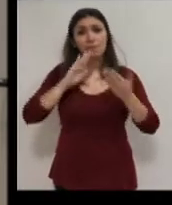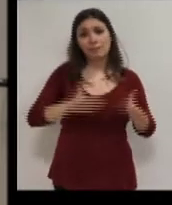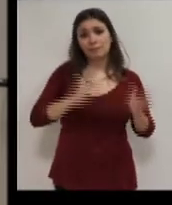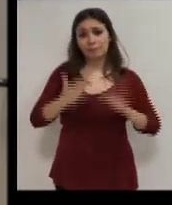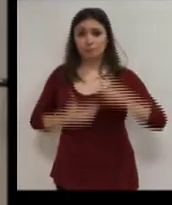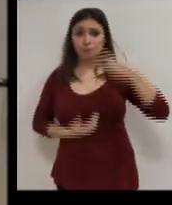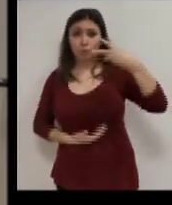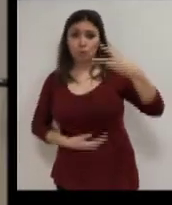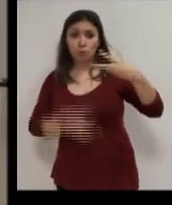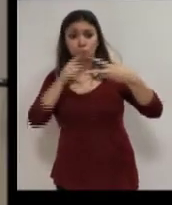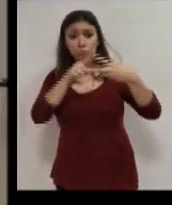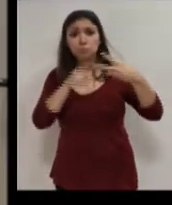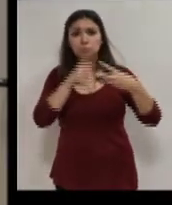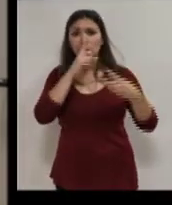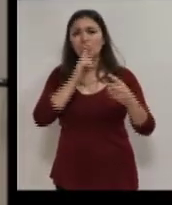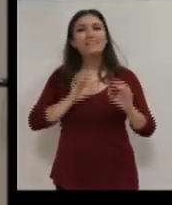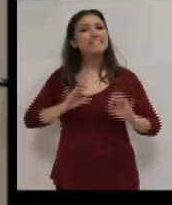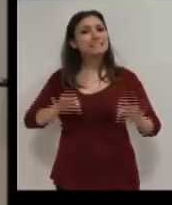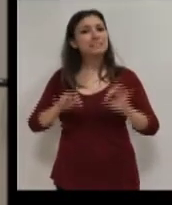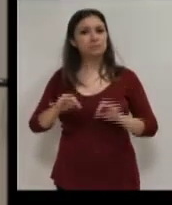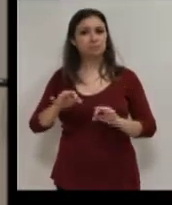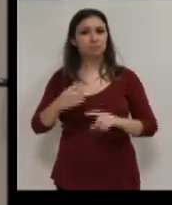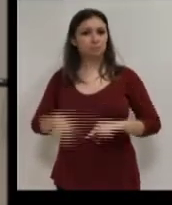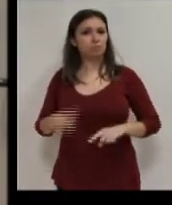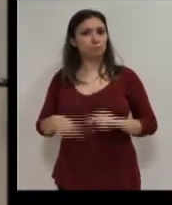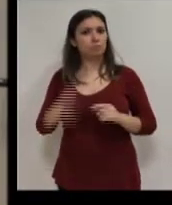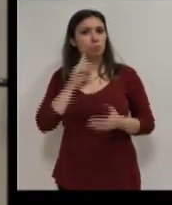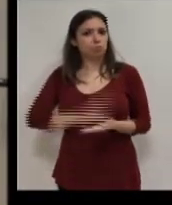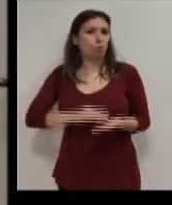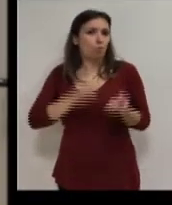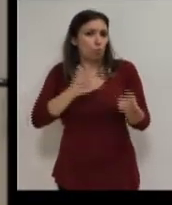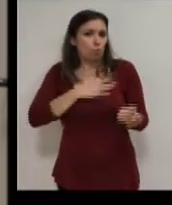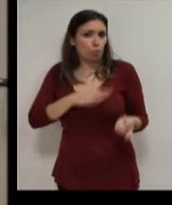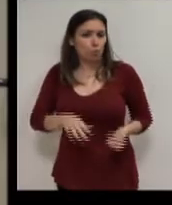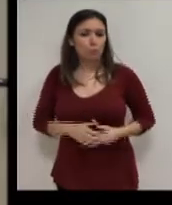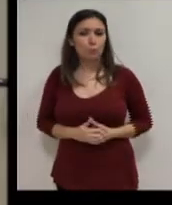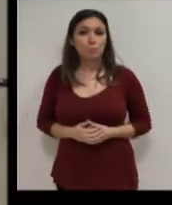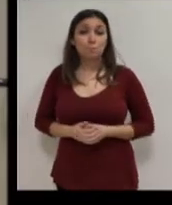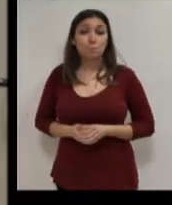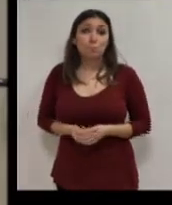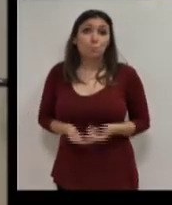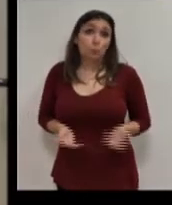y a especificar, ¿no? Estas fases tienen un montón de soluciones, medidas específicas.